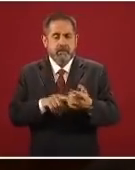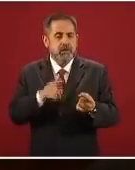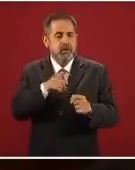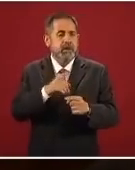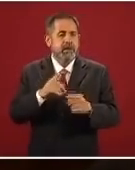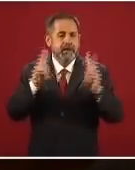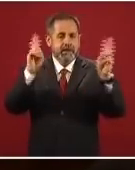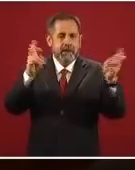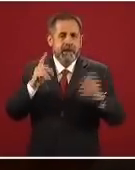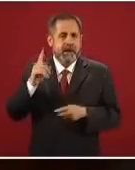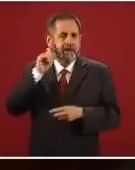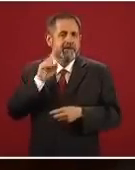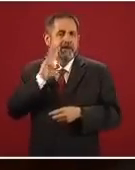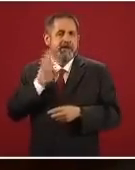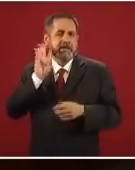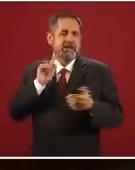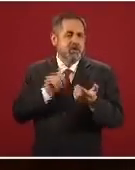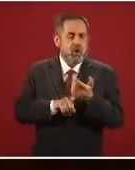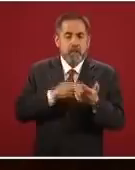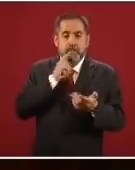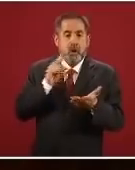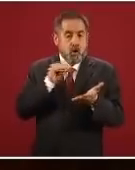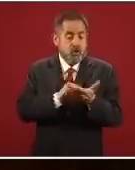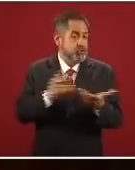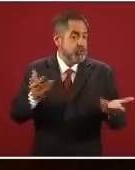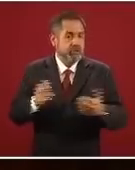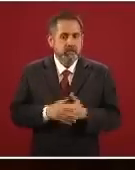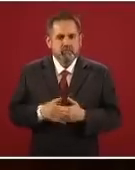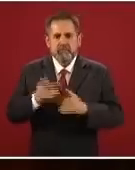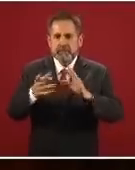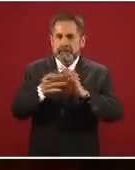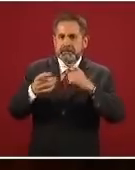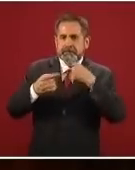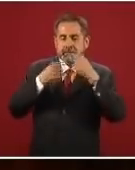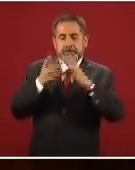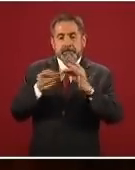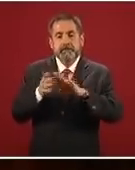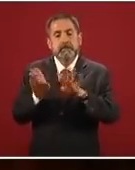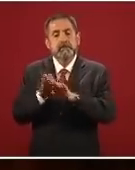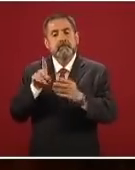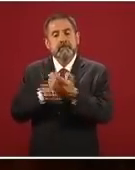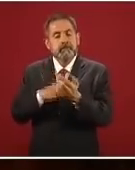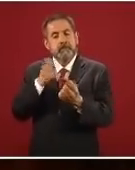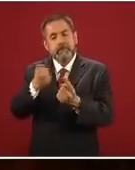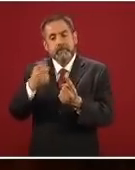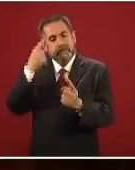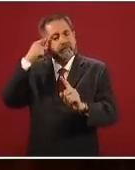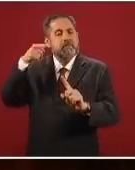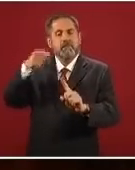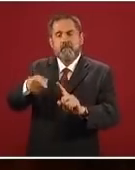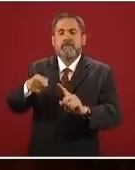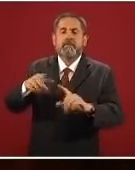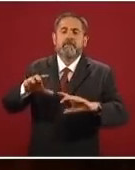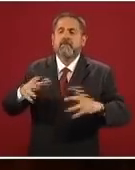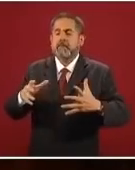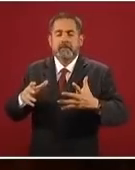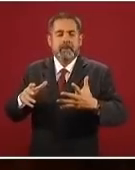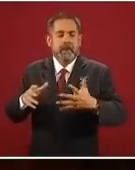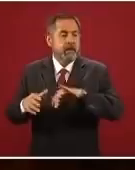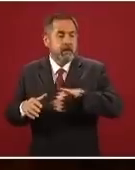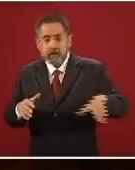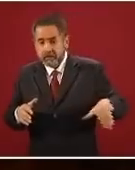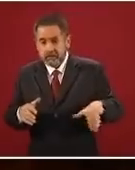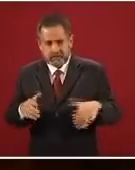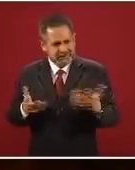esta propuesta que ustedes hacen no implicaría dejar las políticas públicas dirigidas a este delito de lado ante la